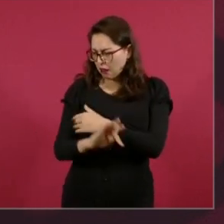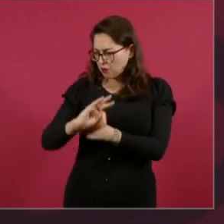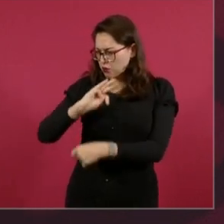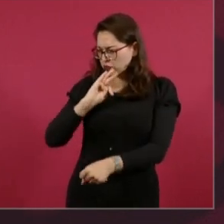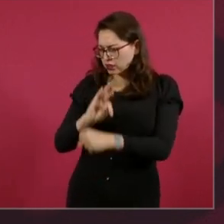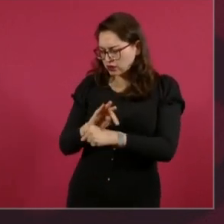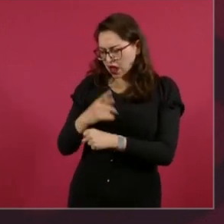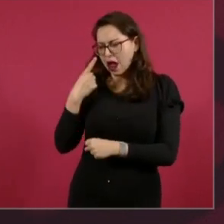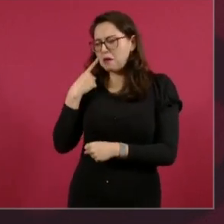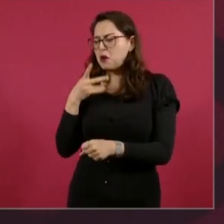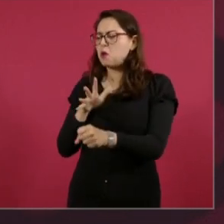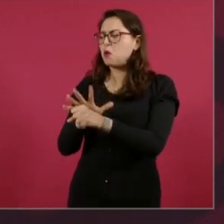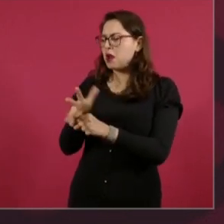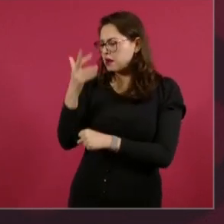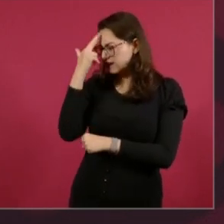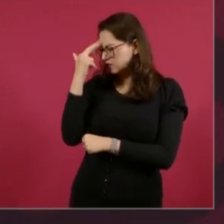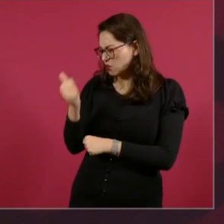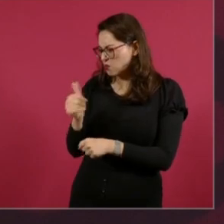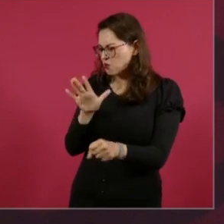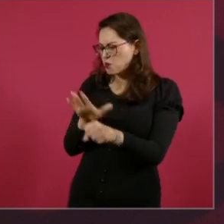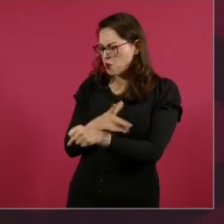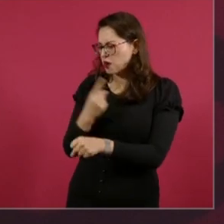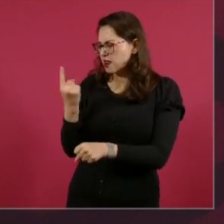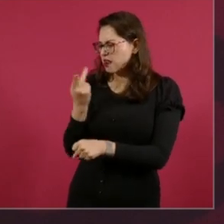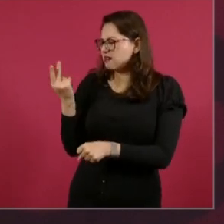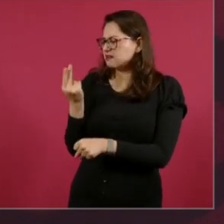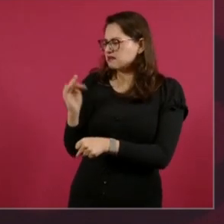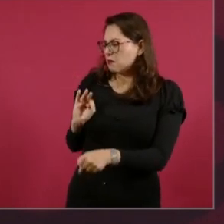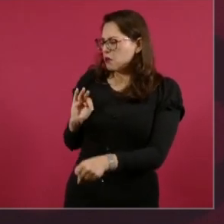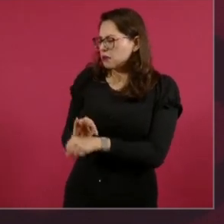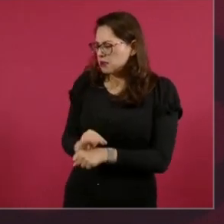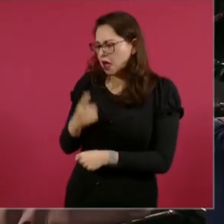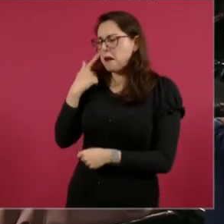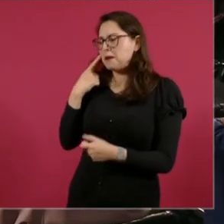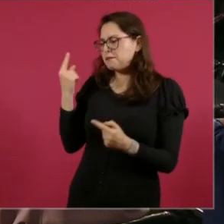asilo o es un medio para